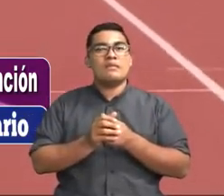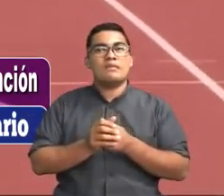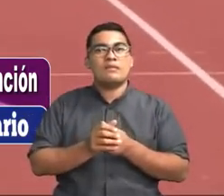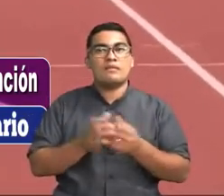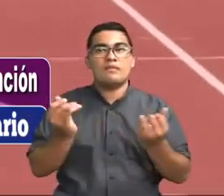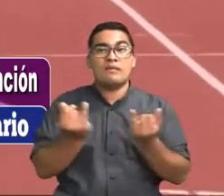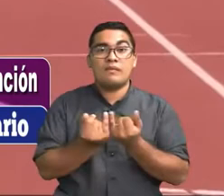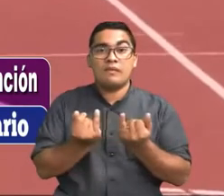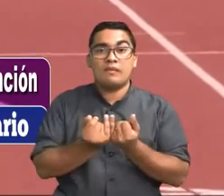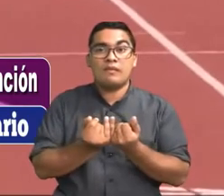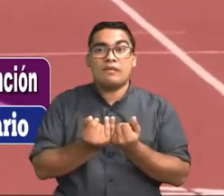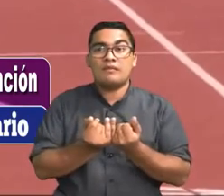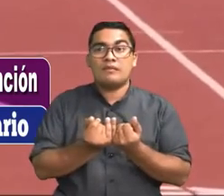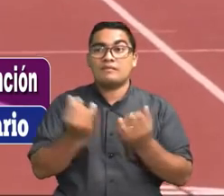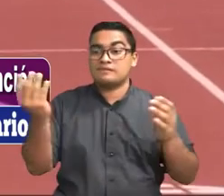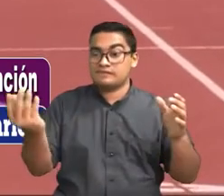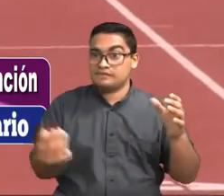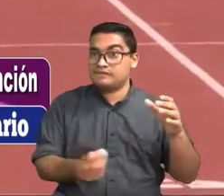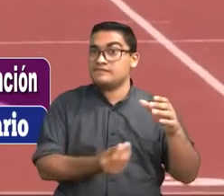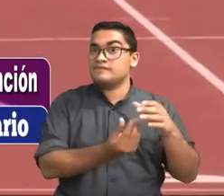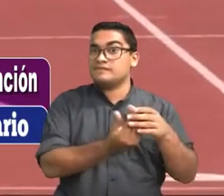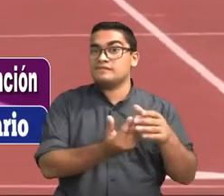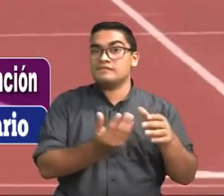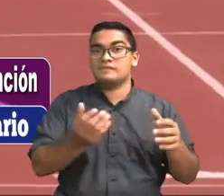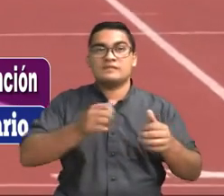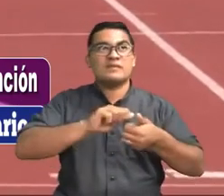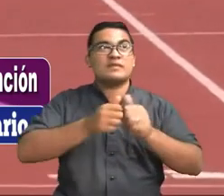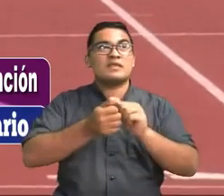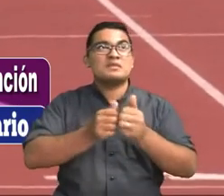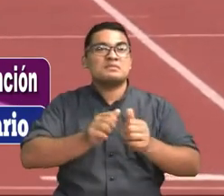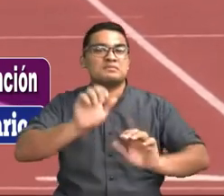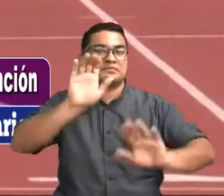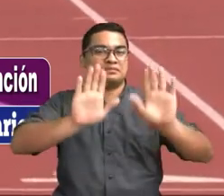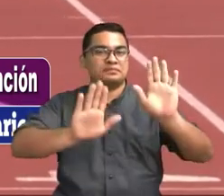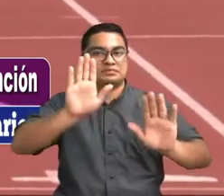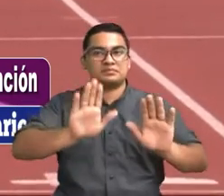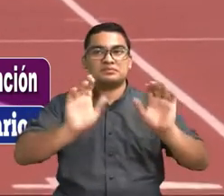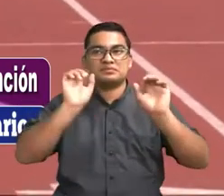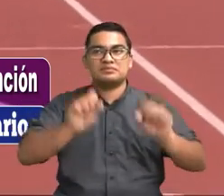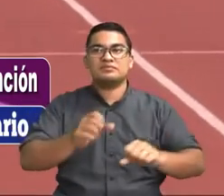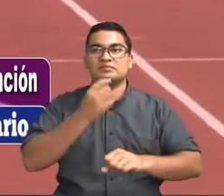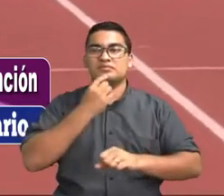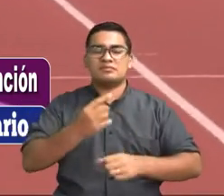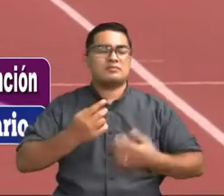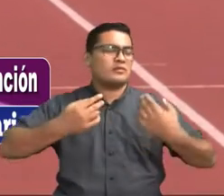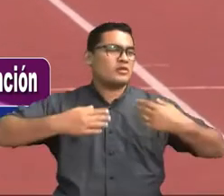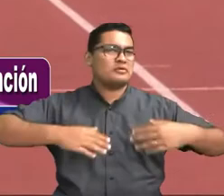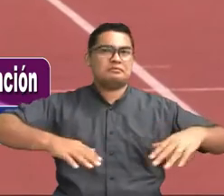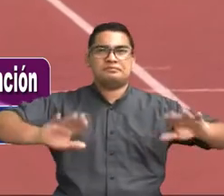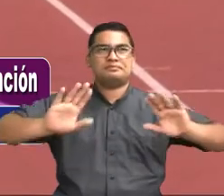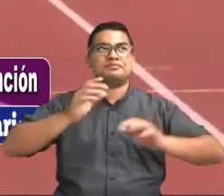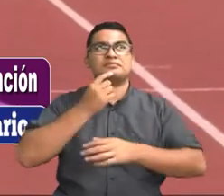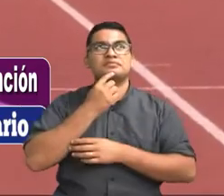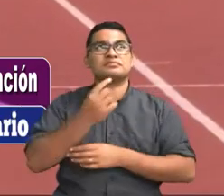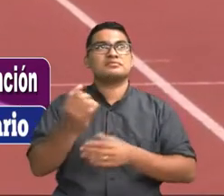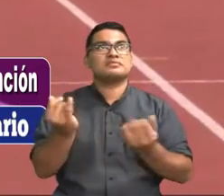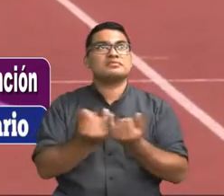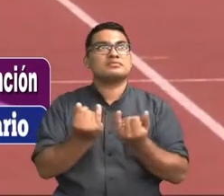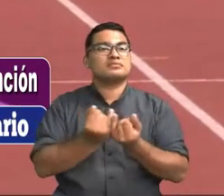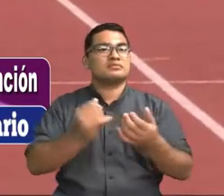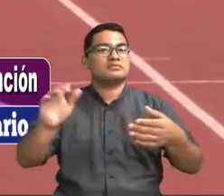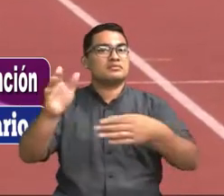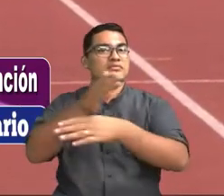compañera. Y la inclusión, que eso es importante, la inclusión, los niños participando de manera natural y en todos los